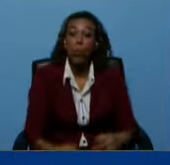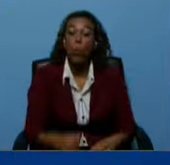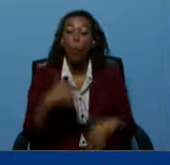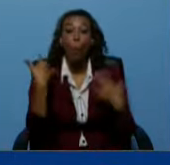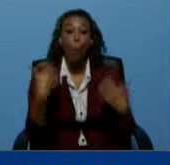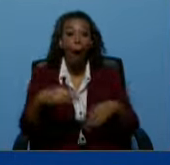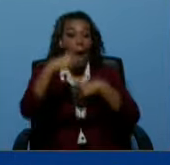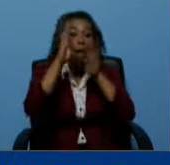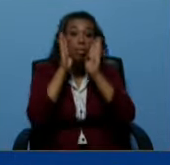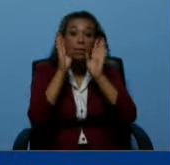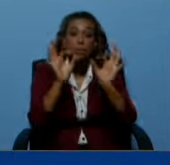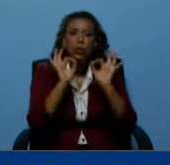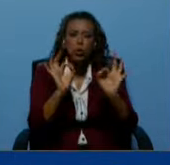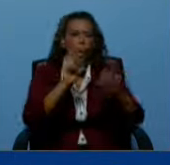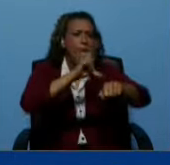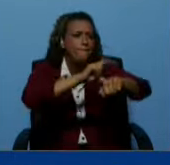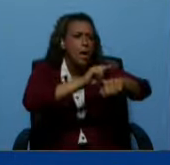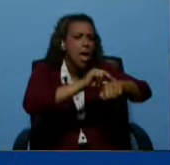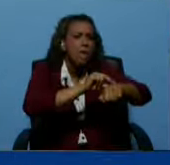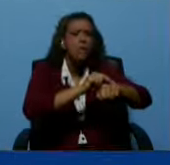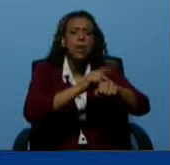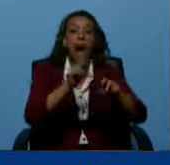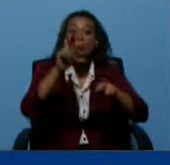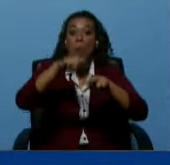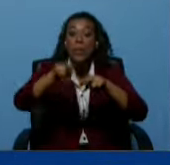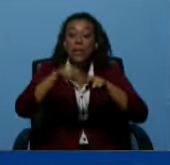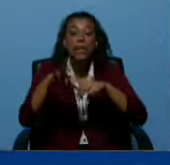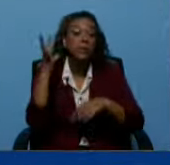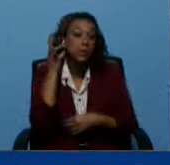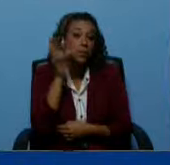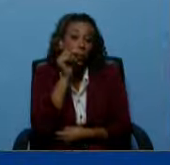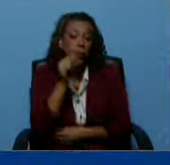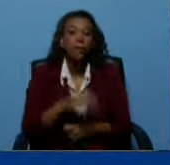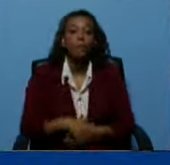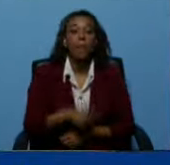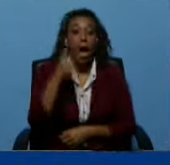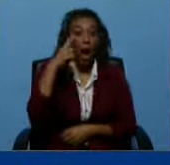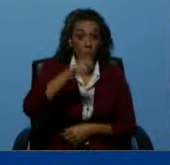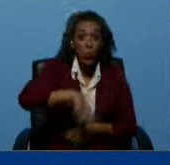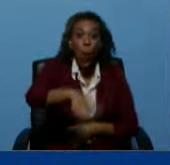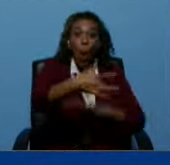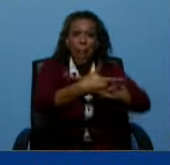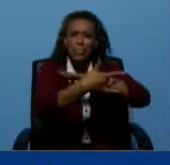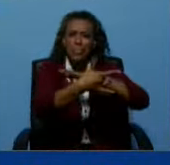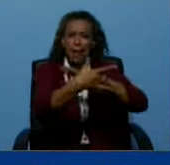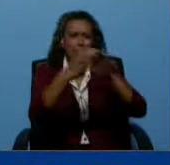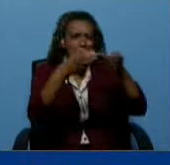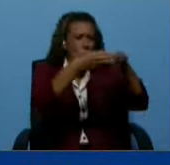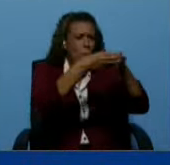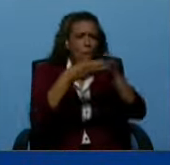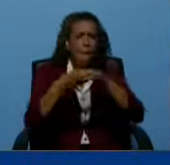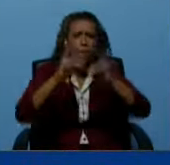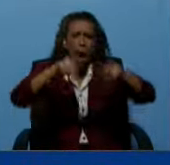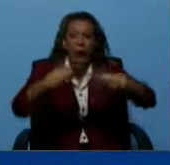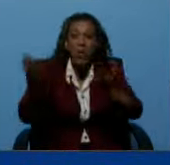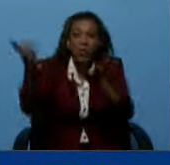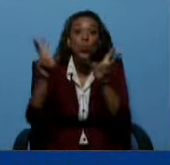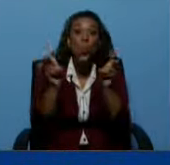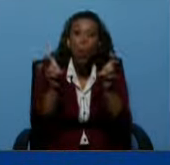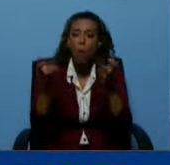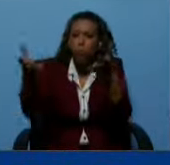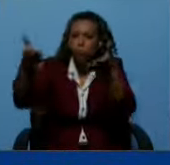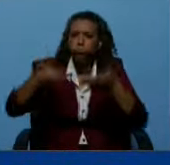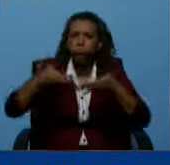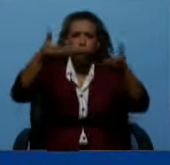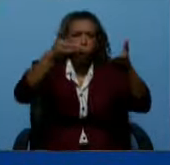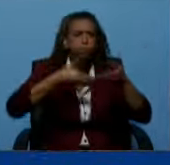la atención médica a nuestros niños y niñas. Aquí el equipamiento que hemos recibido de parte